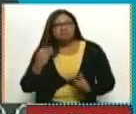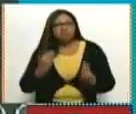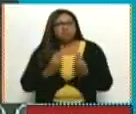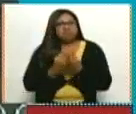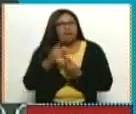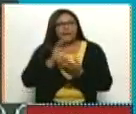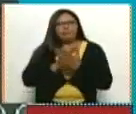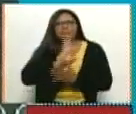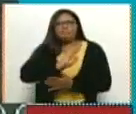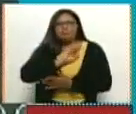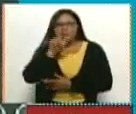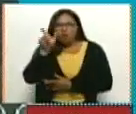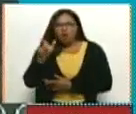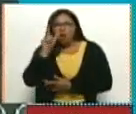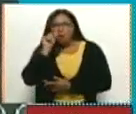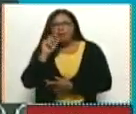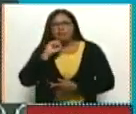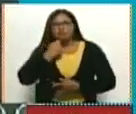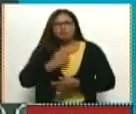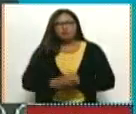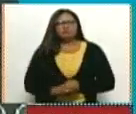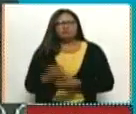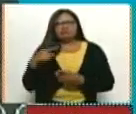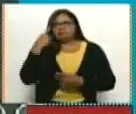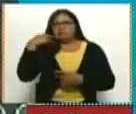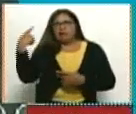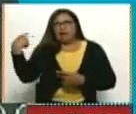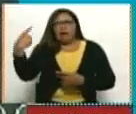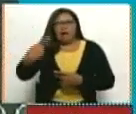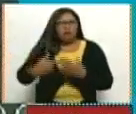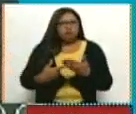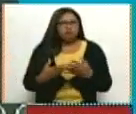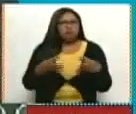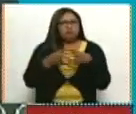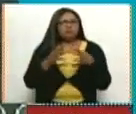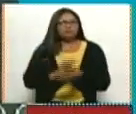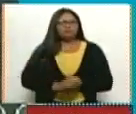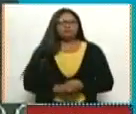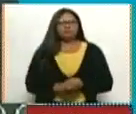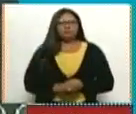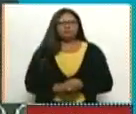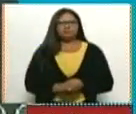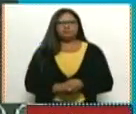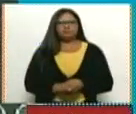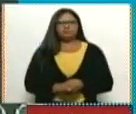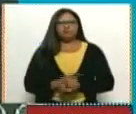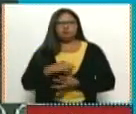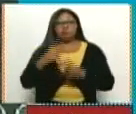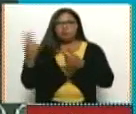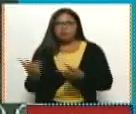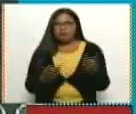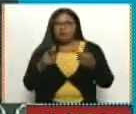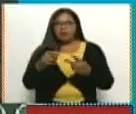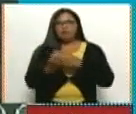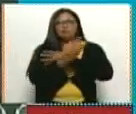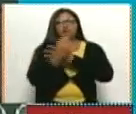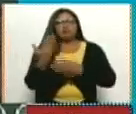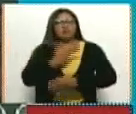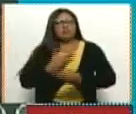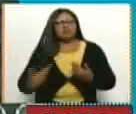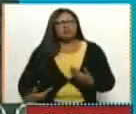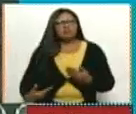amiga personal de Sergei Lavrov durante muchos años. Y lo voy a recibir acá en el Palacio Presidencial